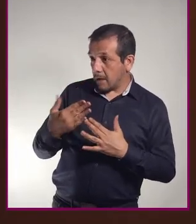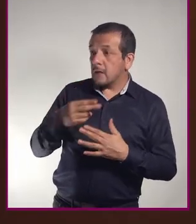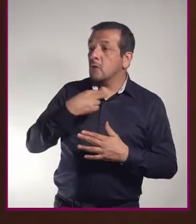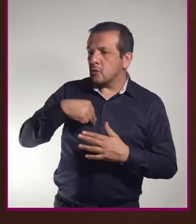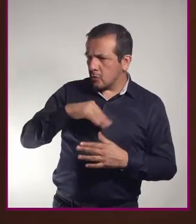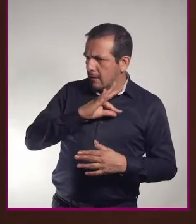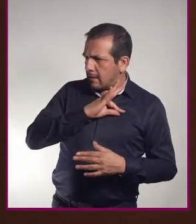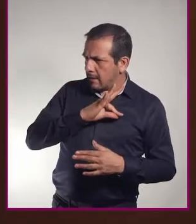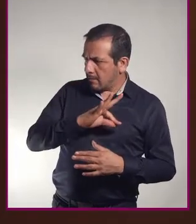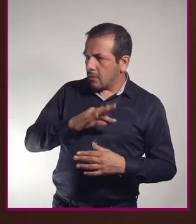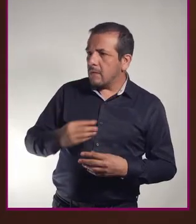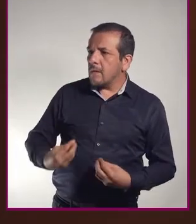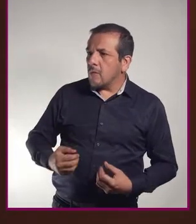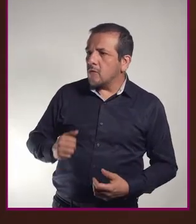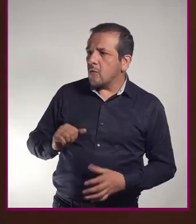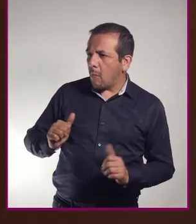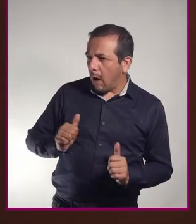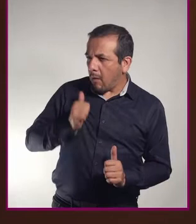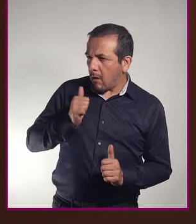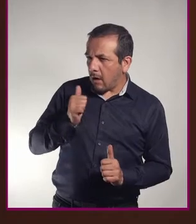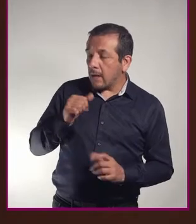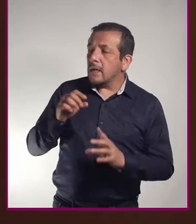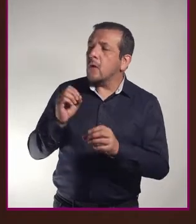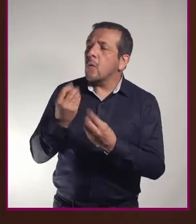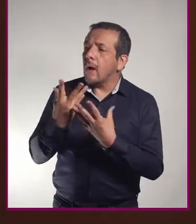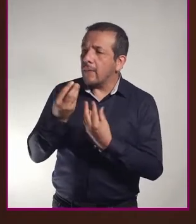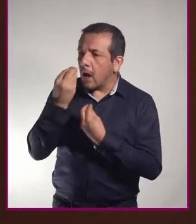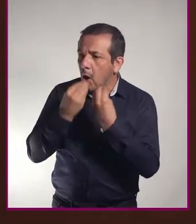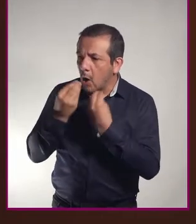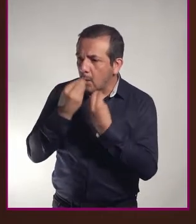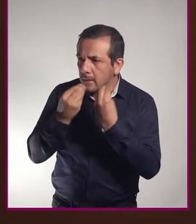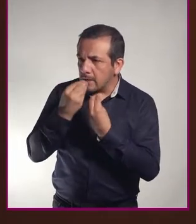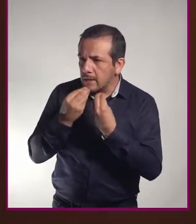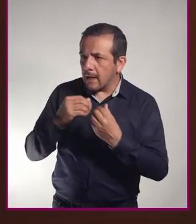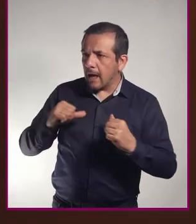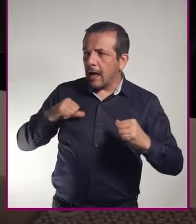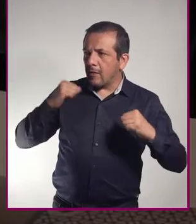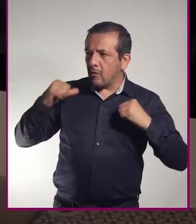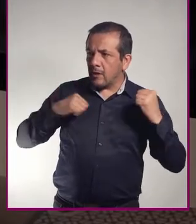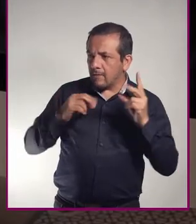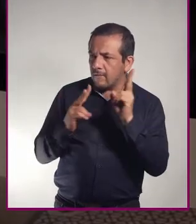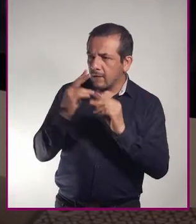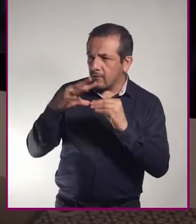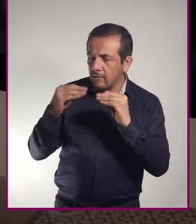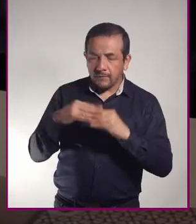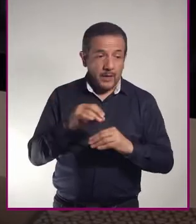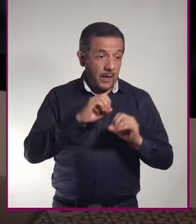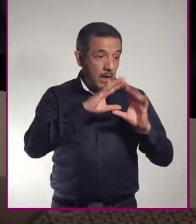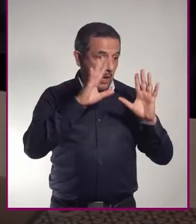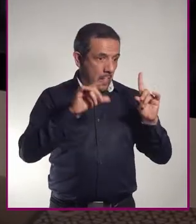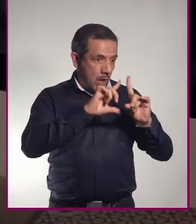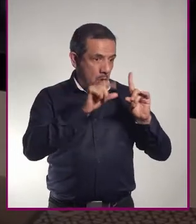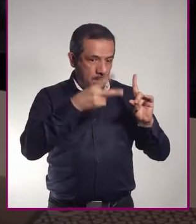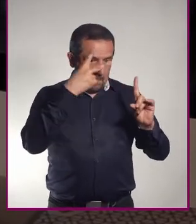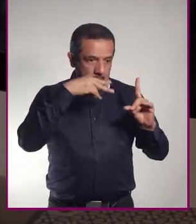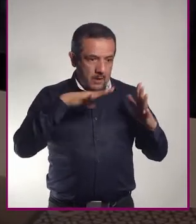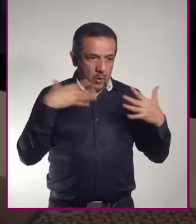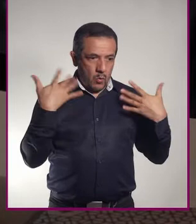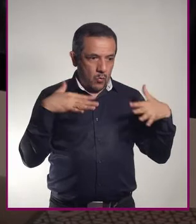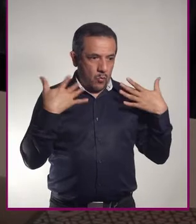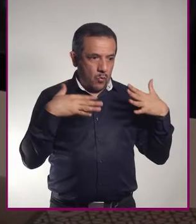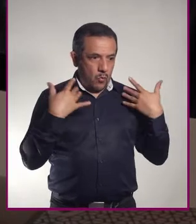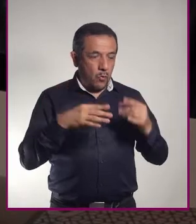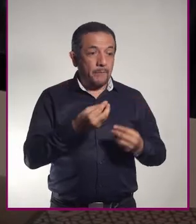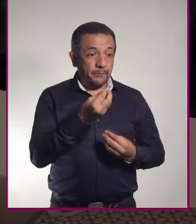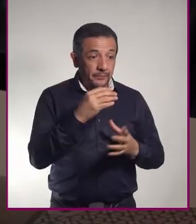cuántas raciones de fruta al día se recomiendan en adolescentes en crecimiento y de verduras? Sí, sin duda, México es un país privilegiado por la